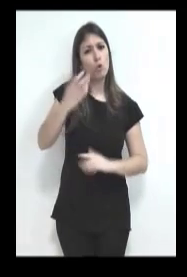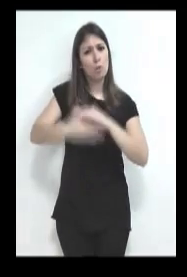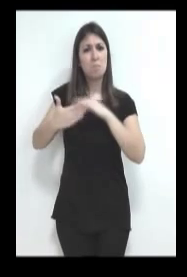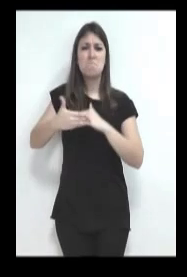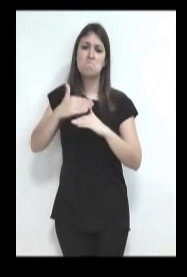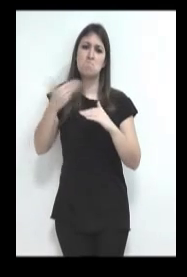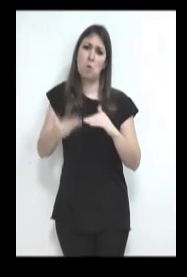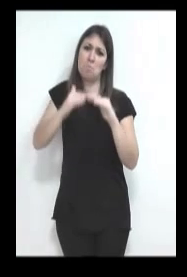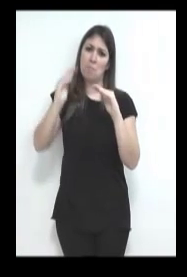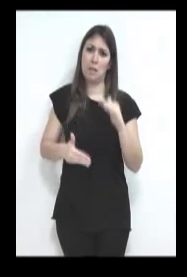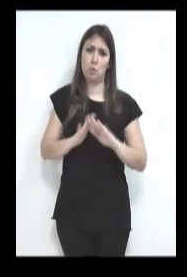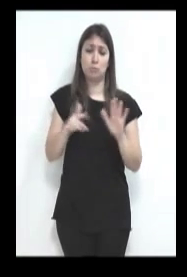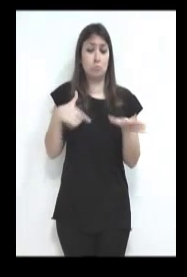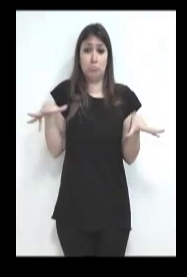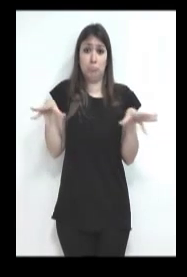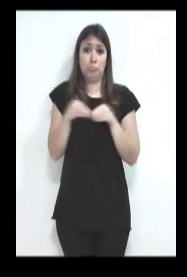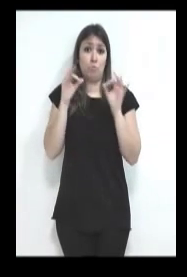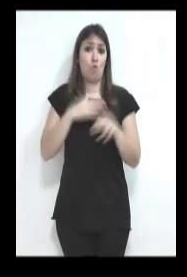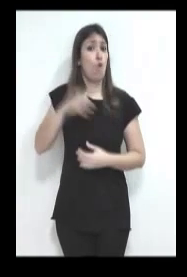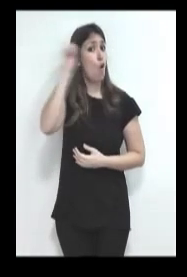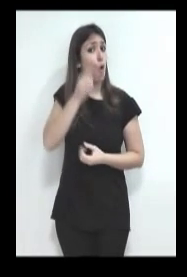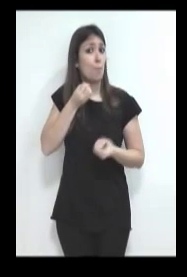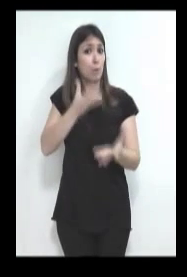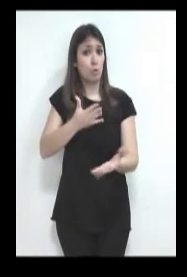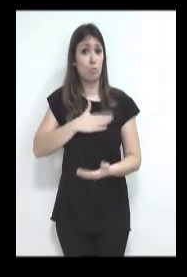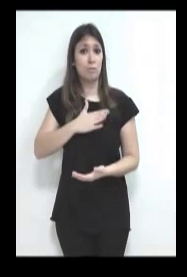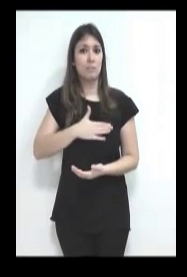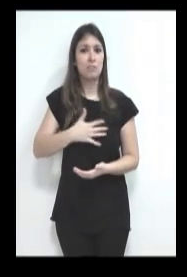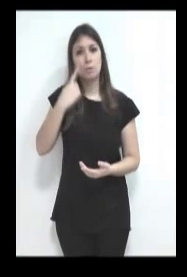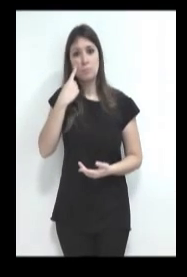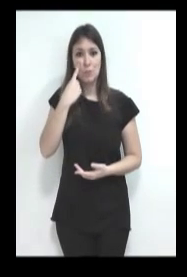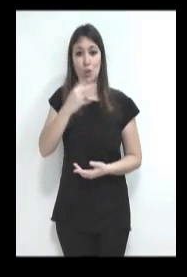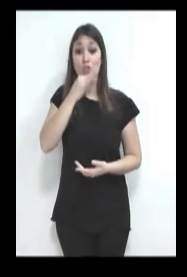tener personas. Eso es un poco nuestro punto de vista, que está